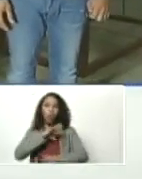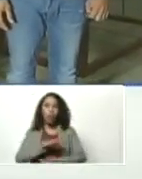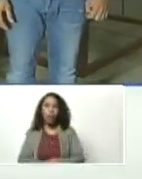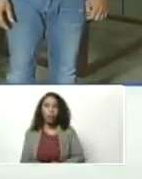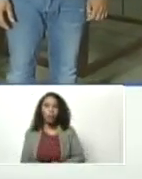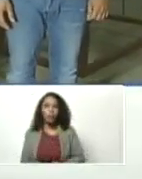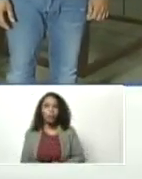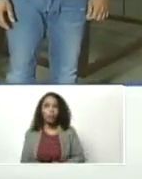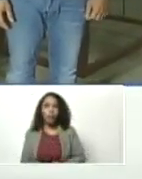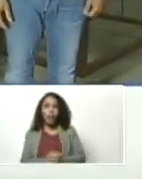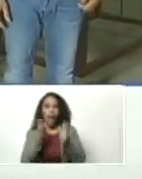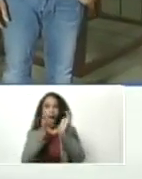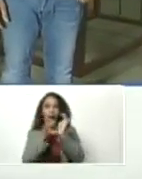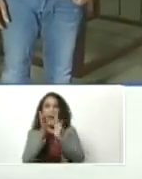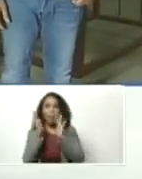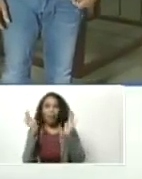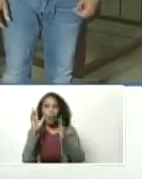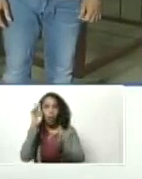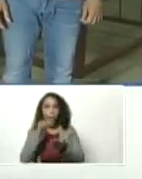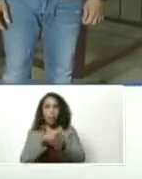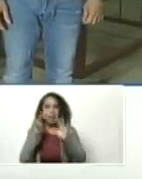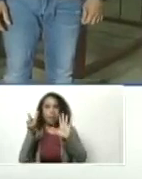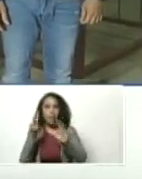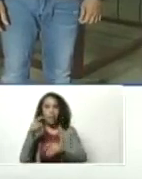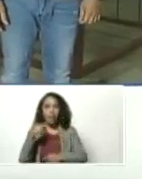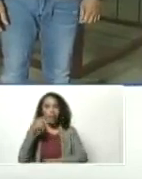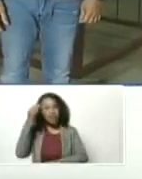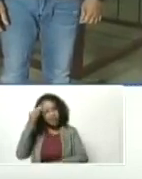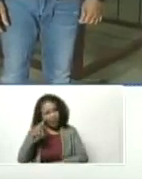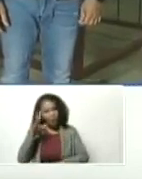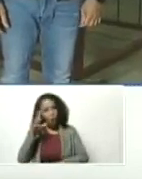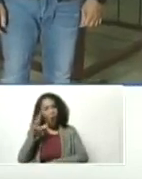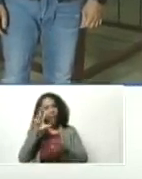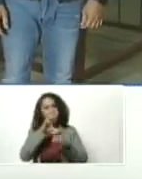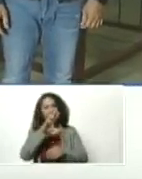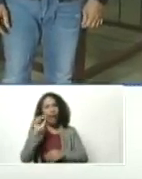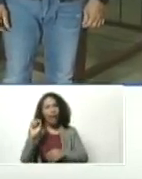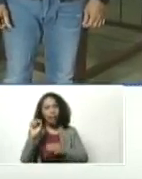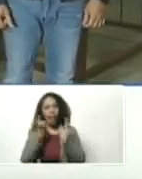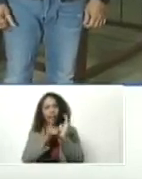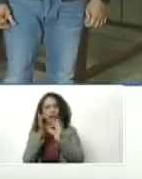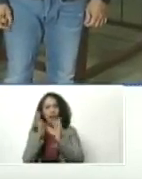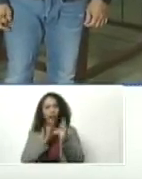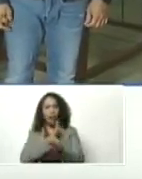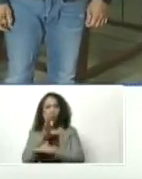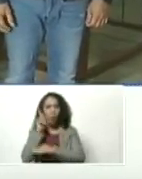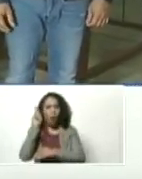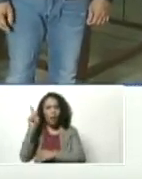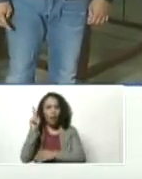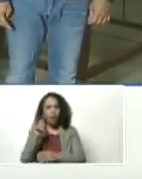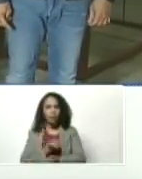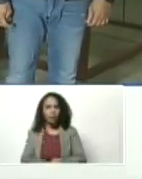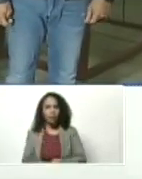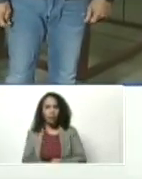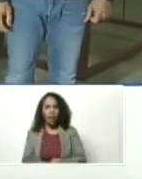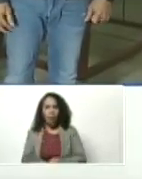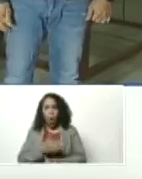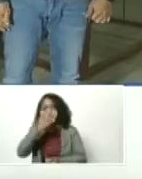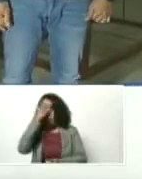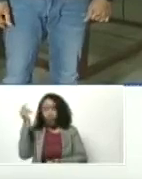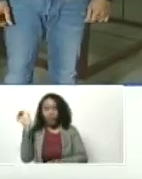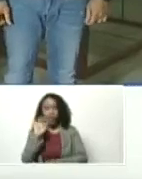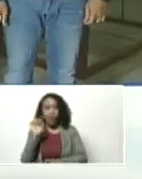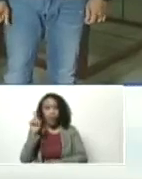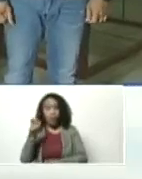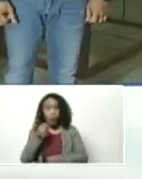En abril 2007. Creo que fue el 30 de abril que estuvimos en Tintorero. Inolvidable, es una